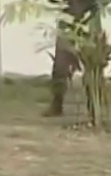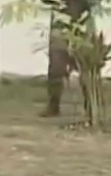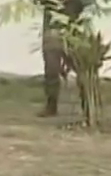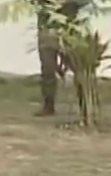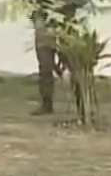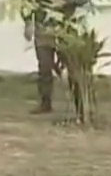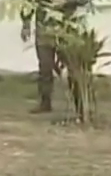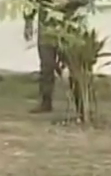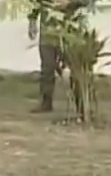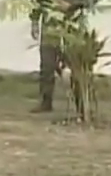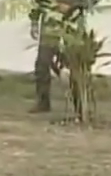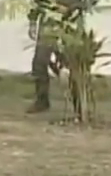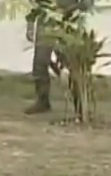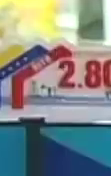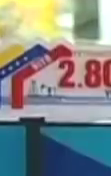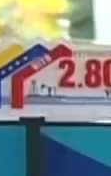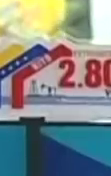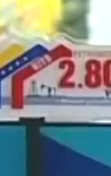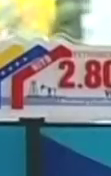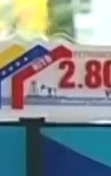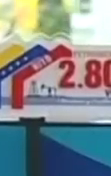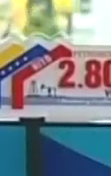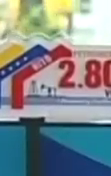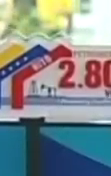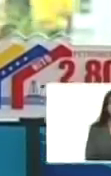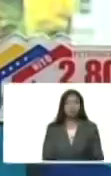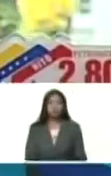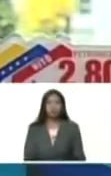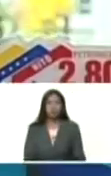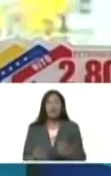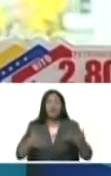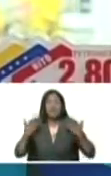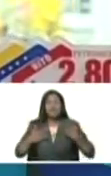Alegría, felicidad, celebración.